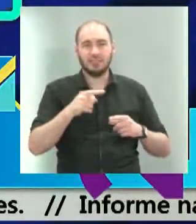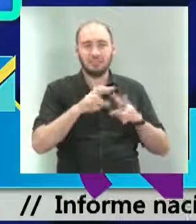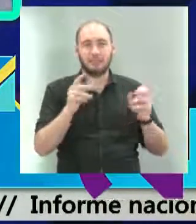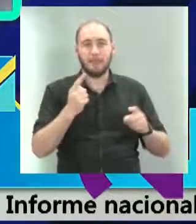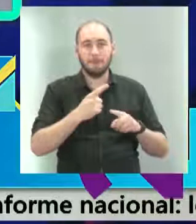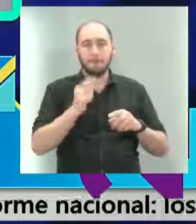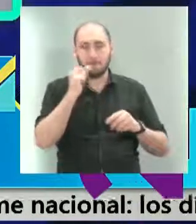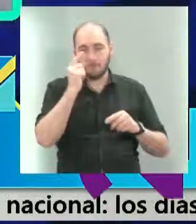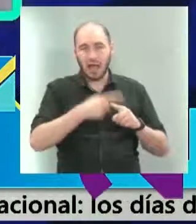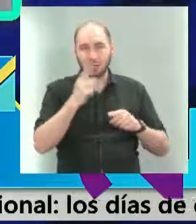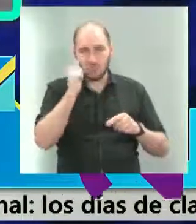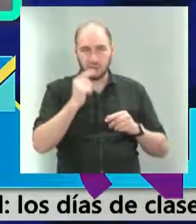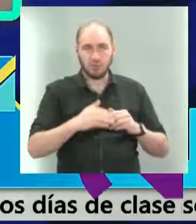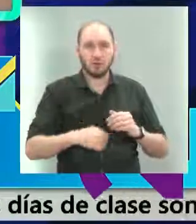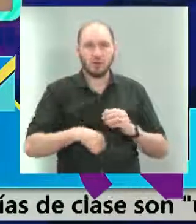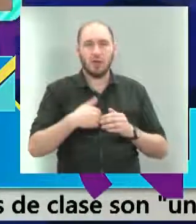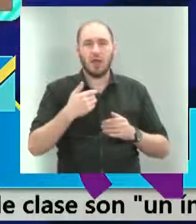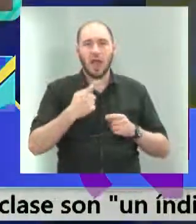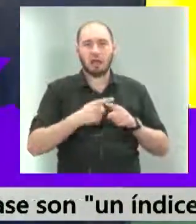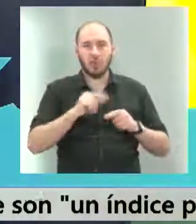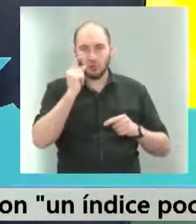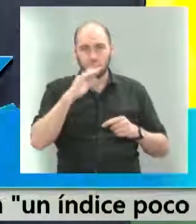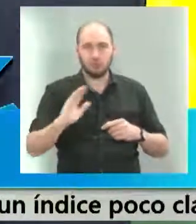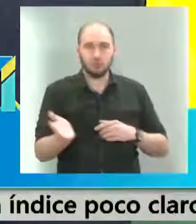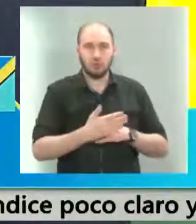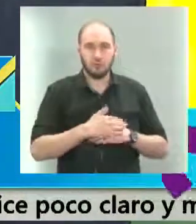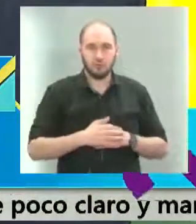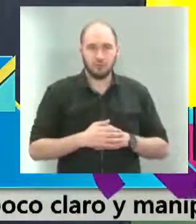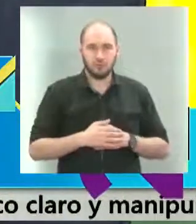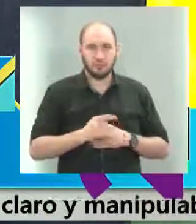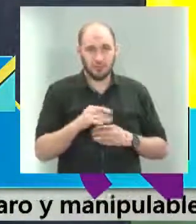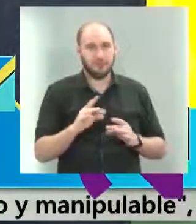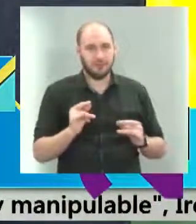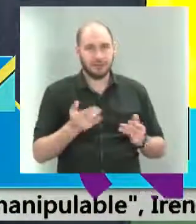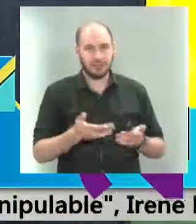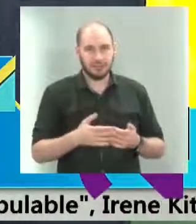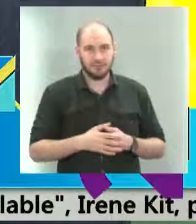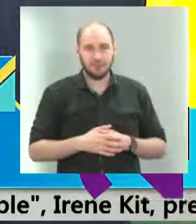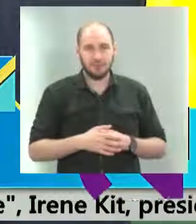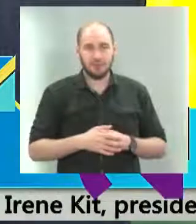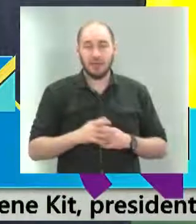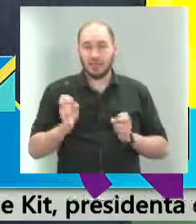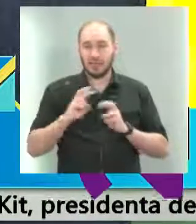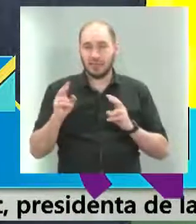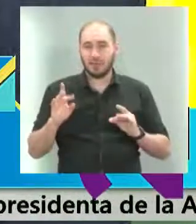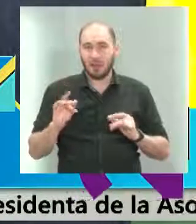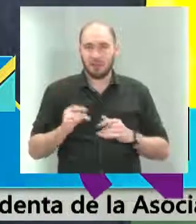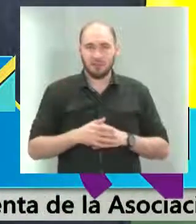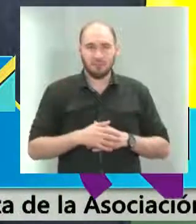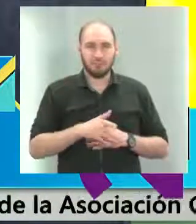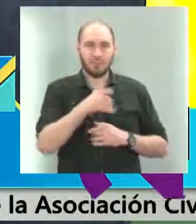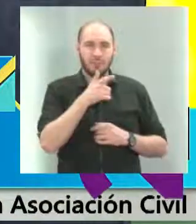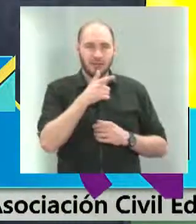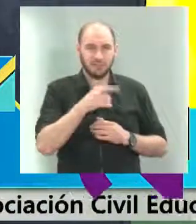político, más allá del partido, a todos los actos políticos. Claro. Entonces, miércoles, que es complejo, ¿no? Sí, encaramos. Es un tema... Lo que pasa es que yo